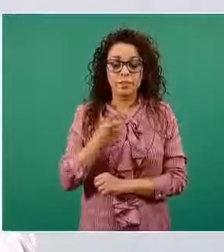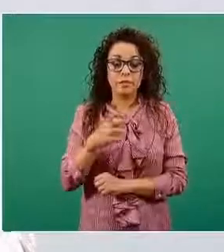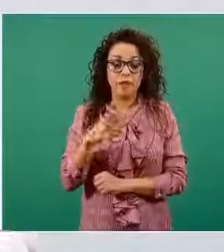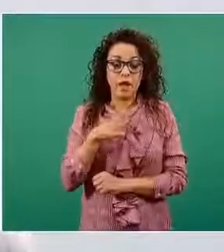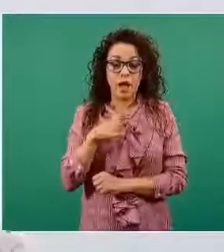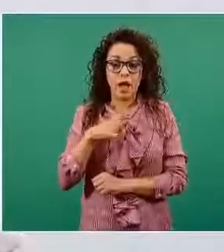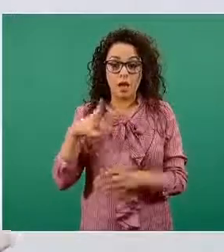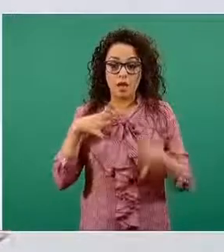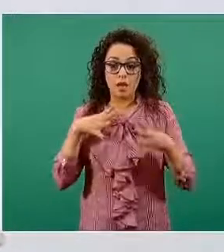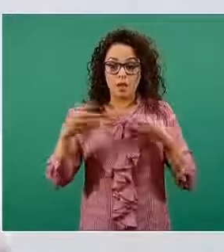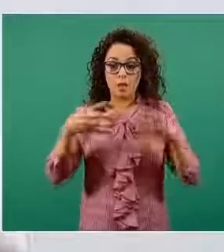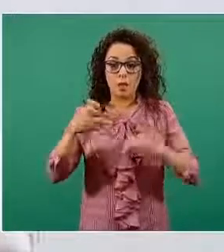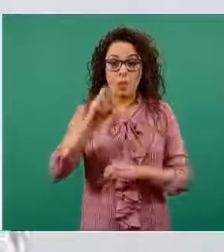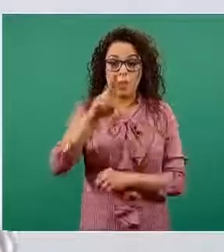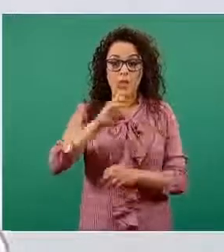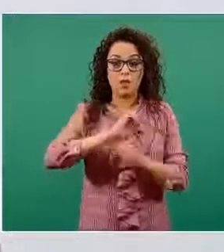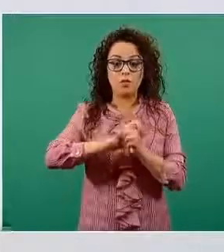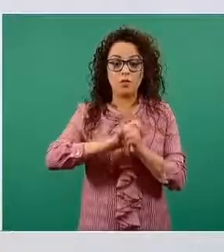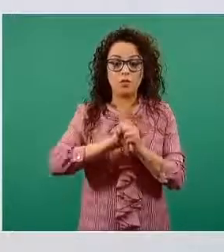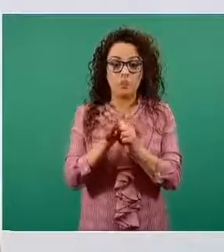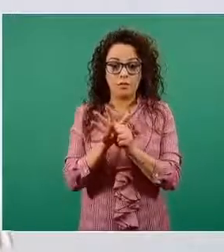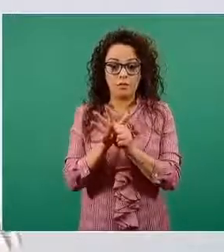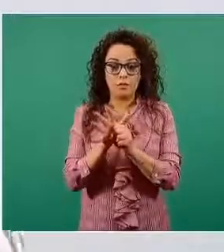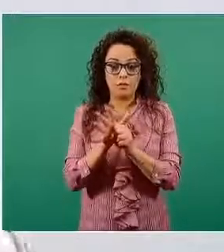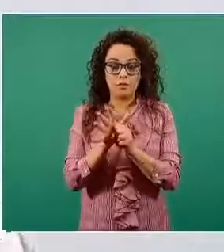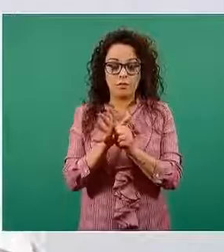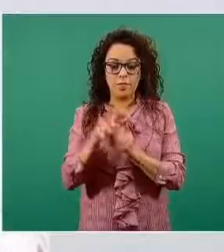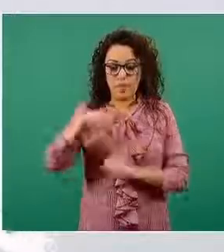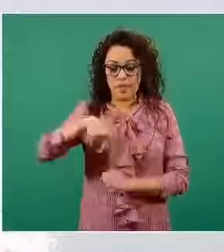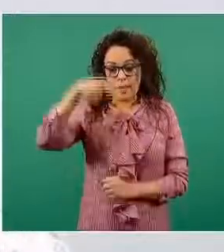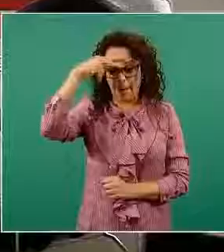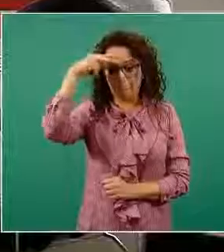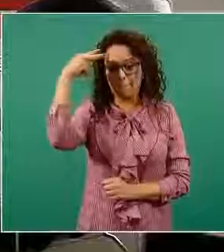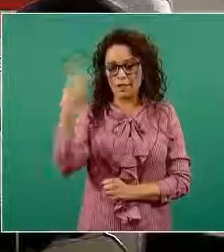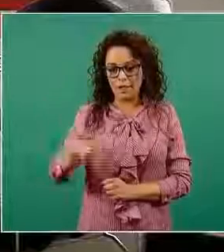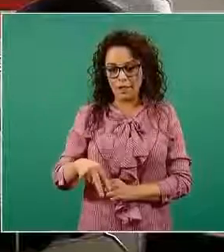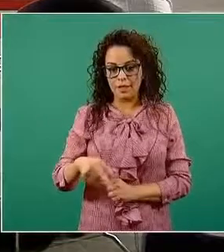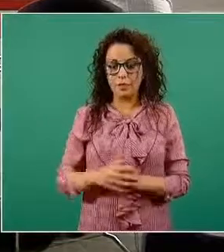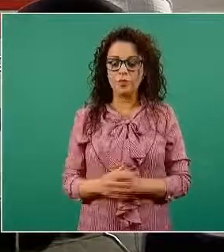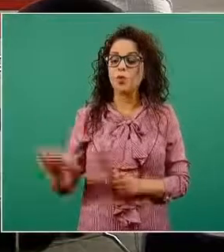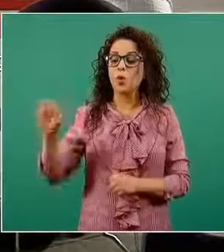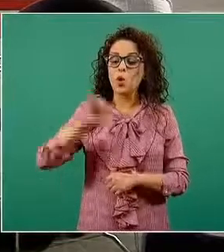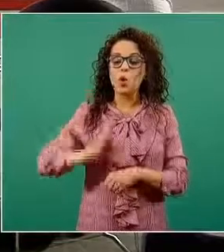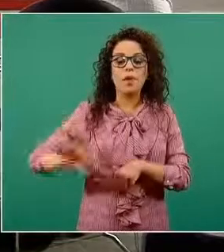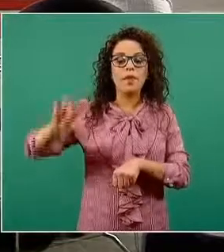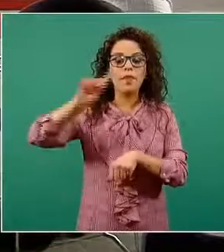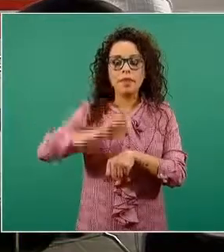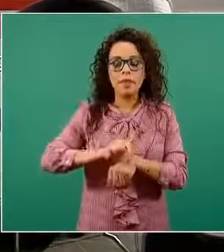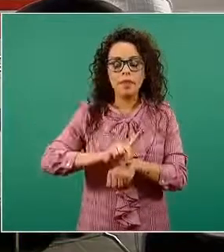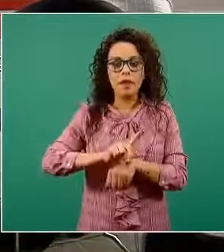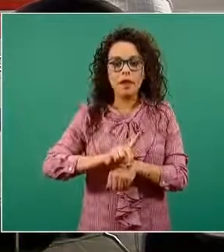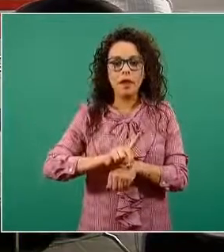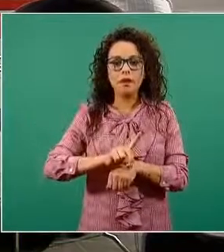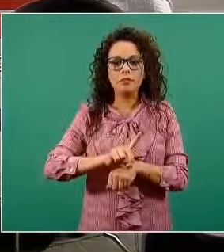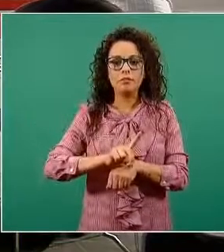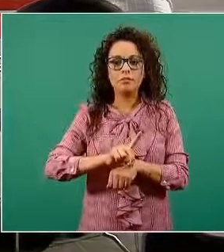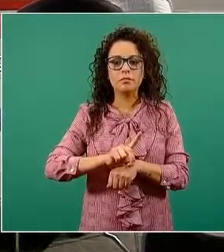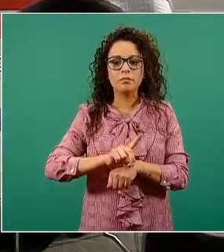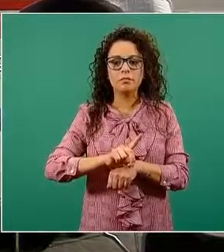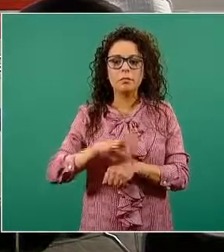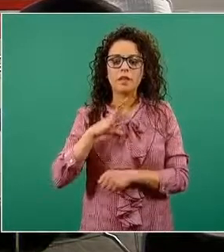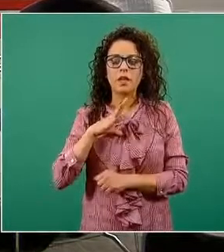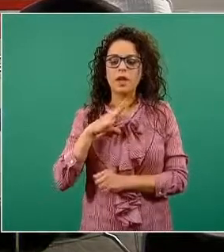la epidemia de la COVID-19 en México. Para el día de hoy vamos a tener los